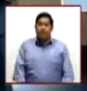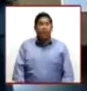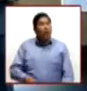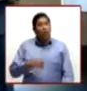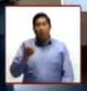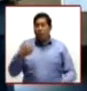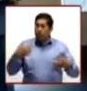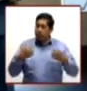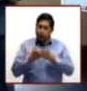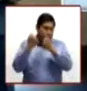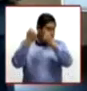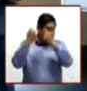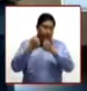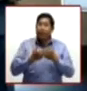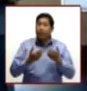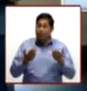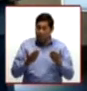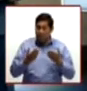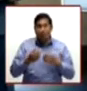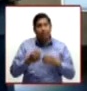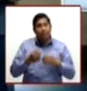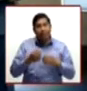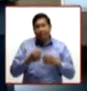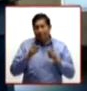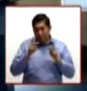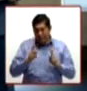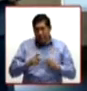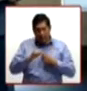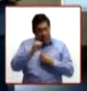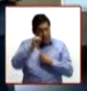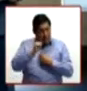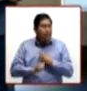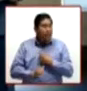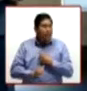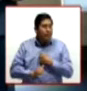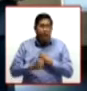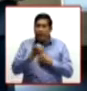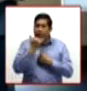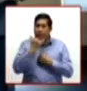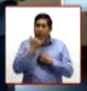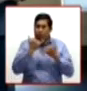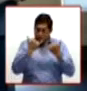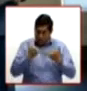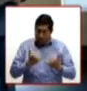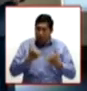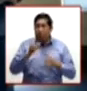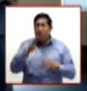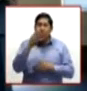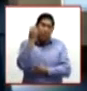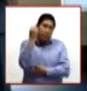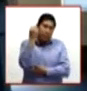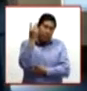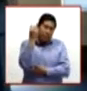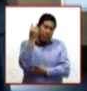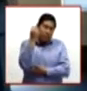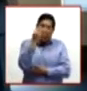otro accidente de tránsito donde han resultado personas heridas. Ha sucedido hoy cerca al mediodía